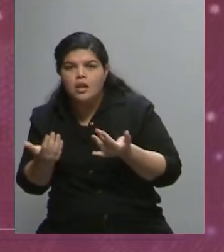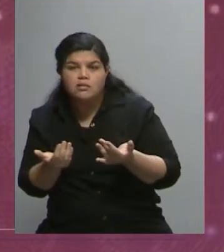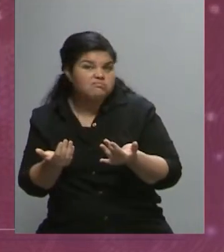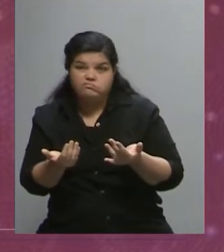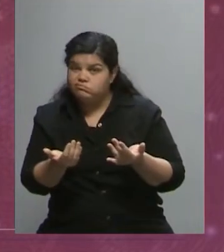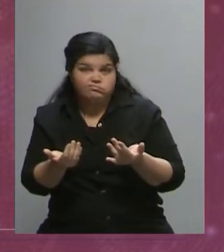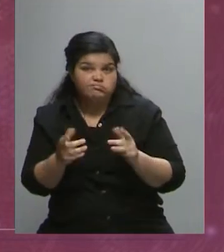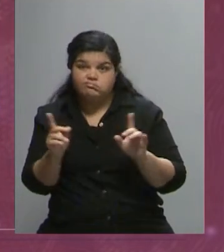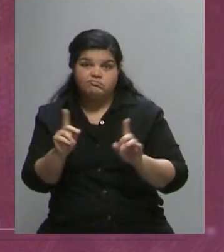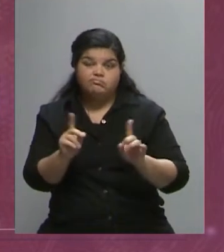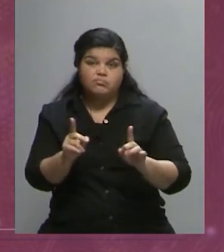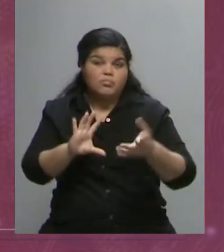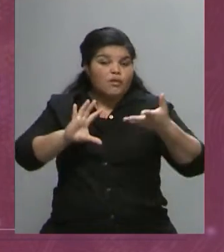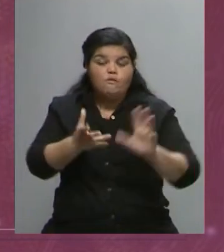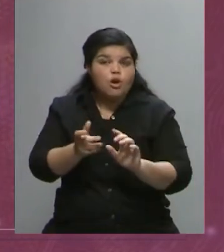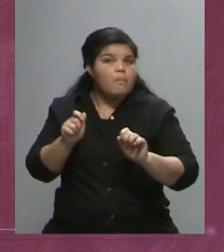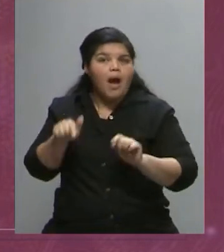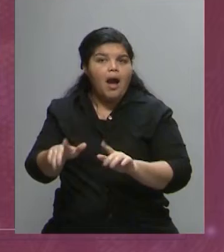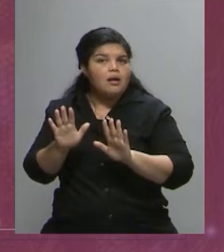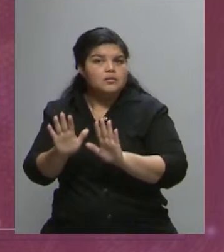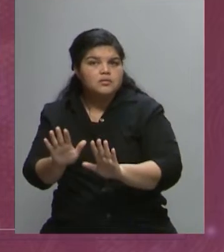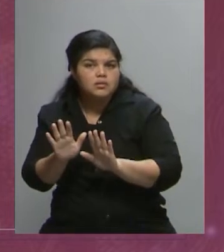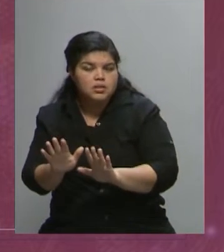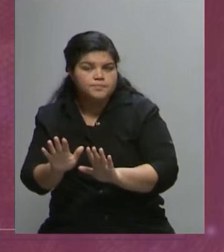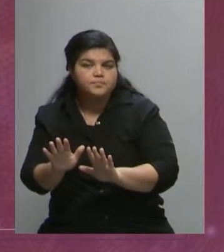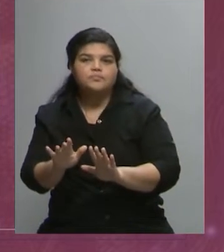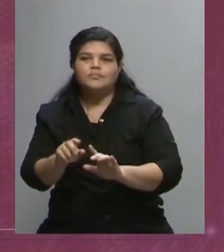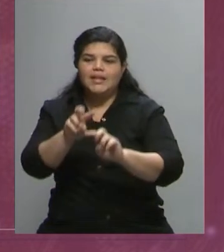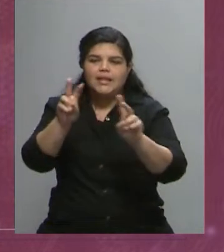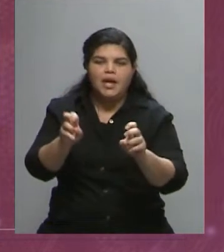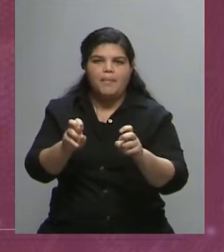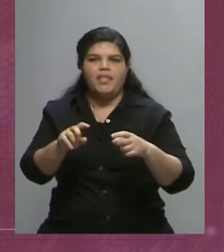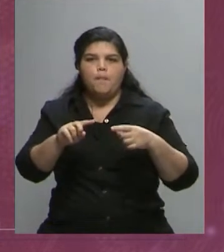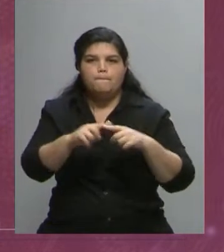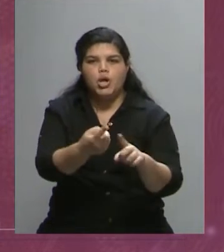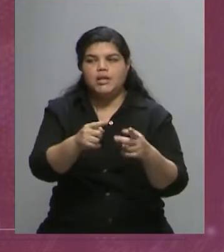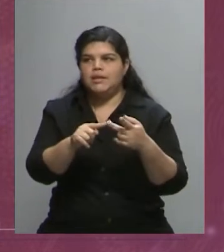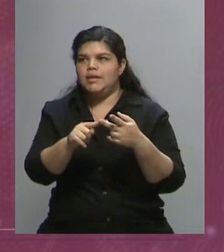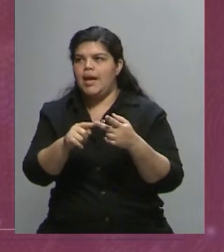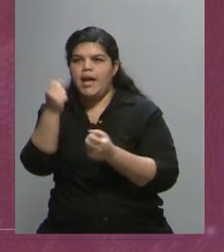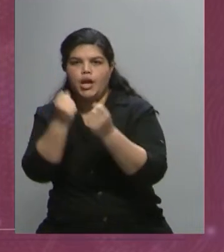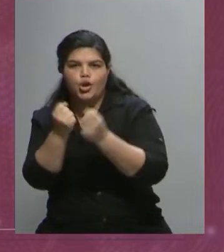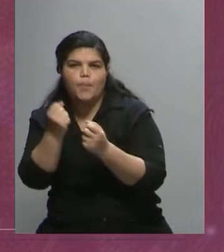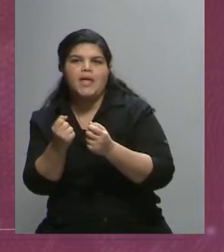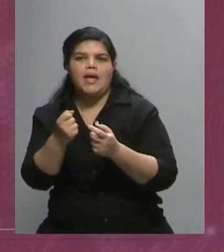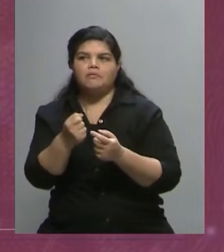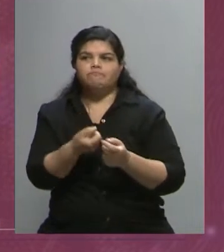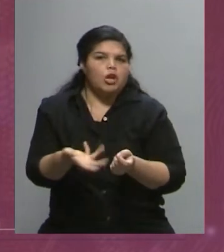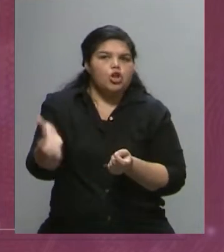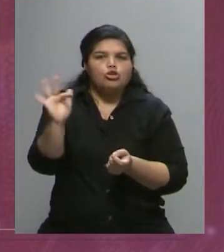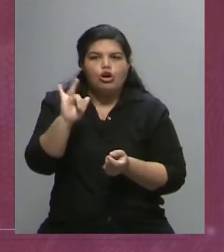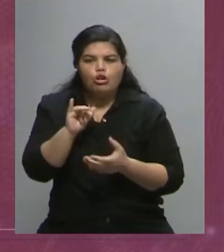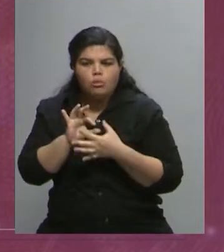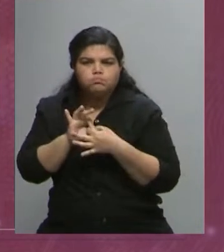fenómenos estratégicos que son esenciales a la política, a la economía, al quehacer cotidiano, están sujetos